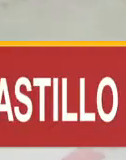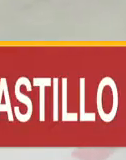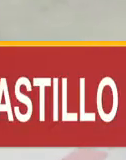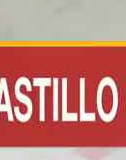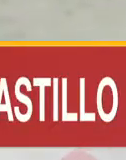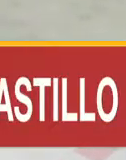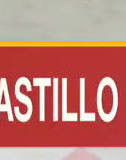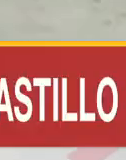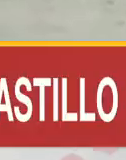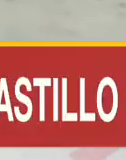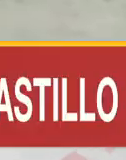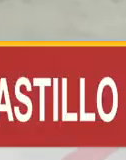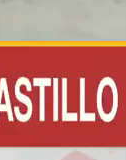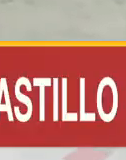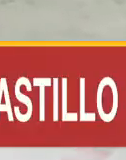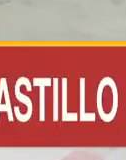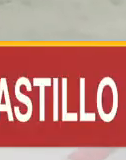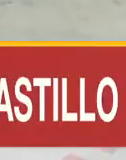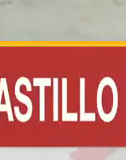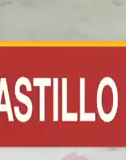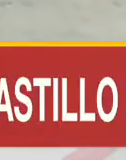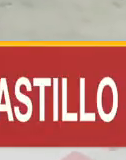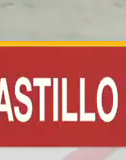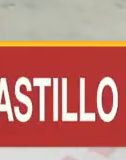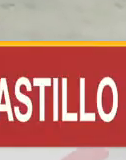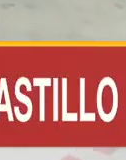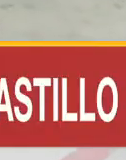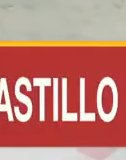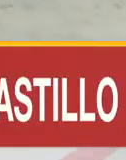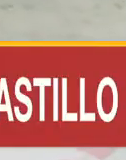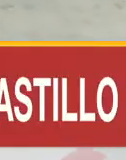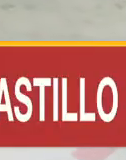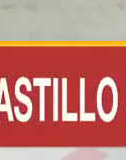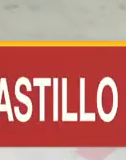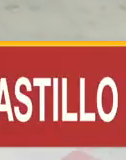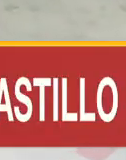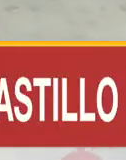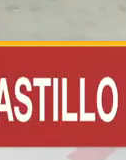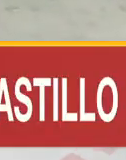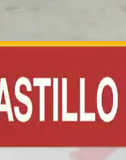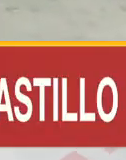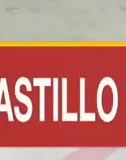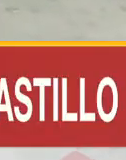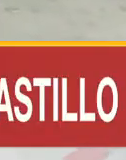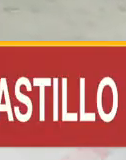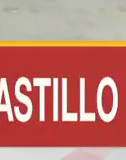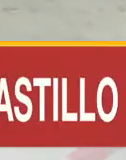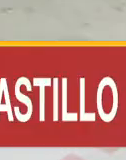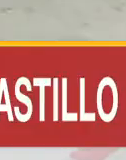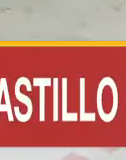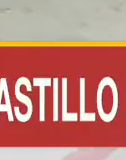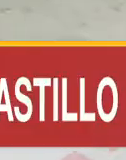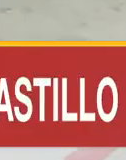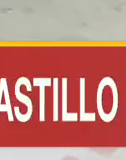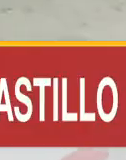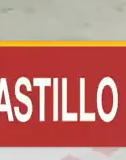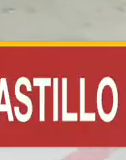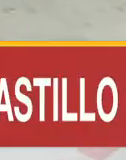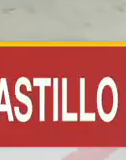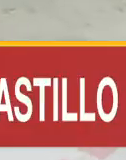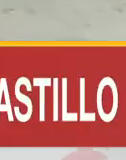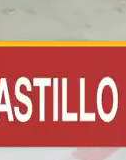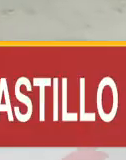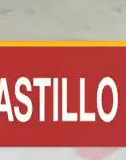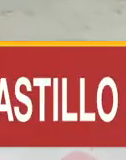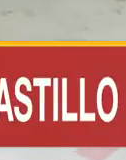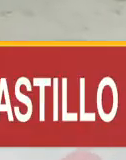Bueno, en realidad, hasta ahora ningún vecino ha salido a quejarse. Creo que ya se acostumbraron a la bulla porque todos los días hay... Pero lo que sí, los